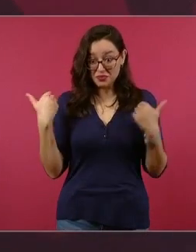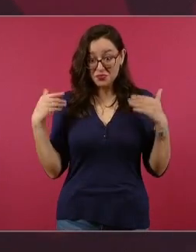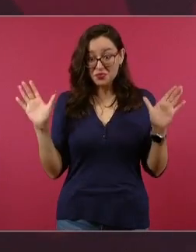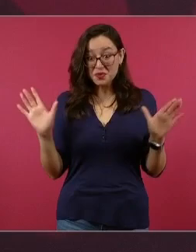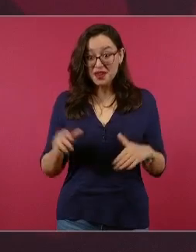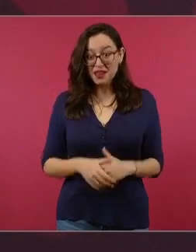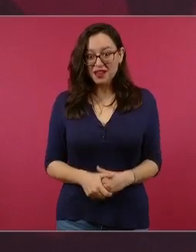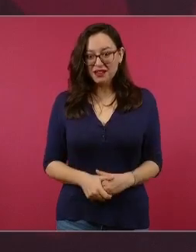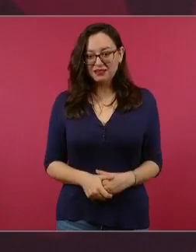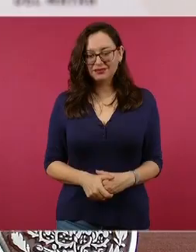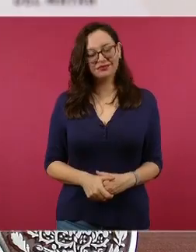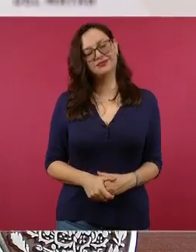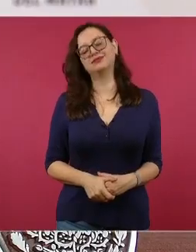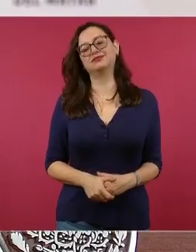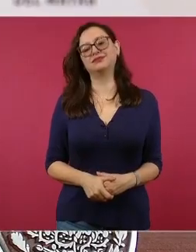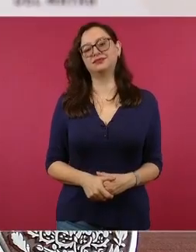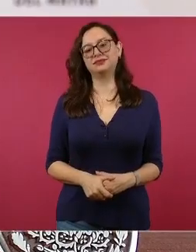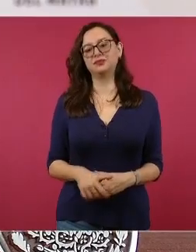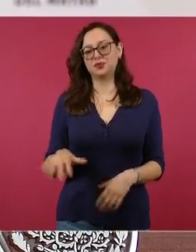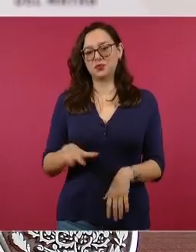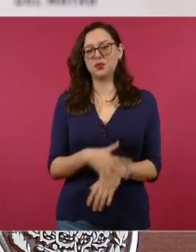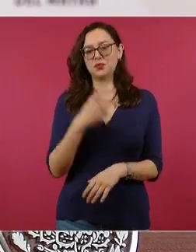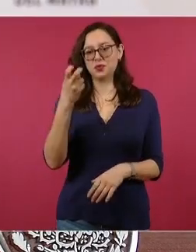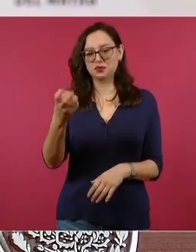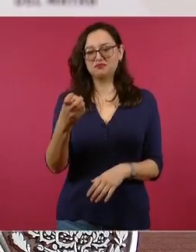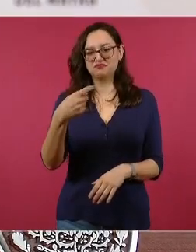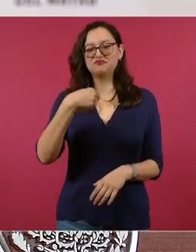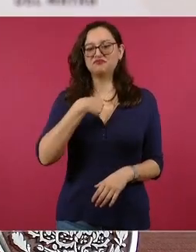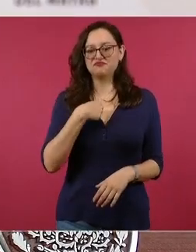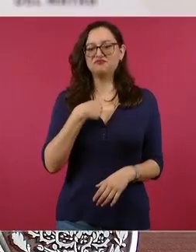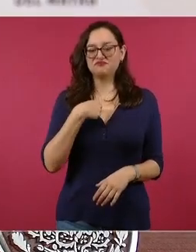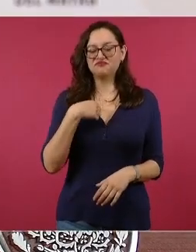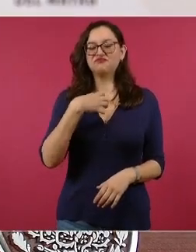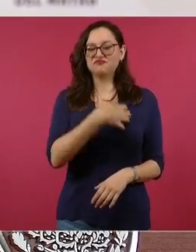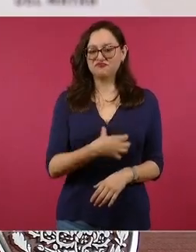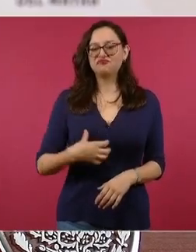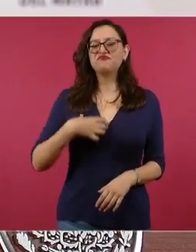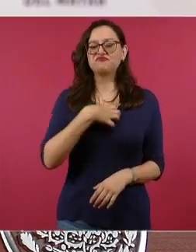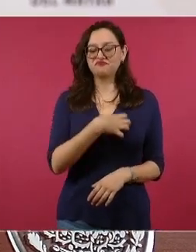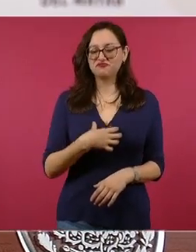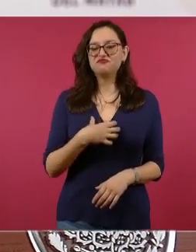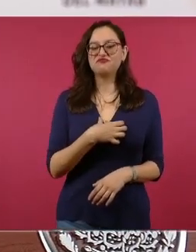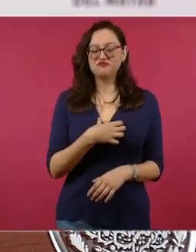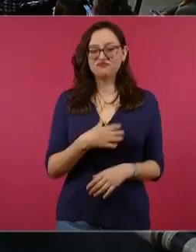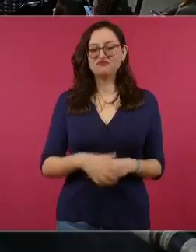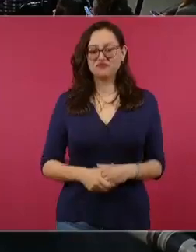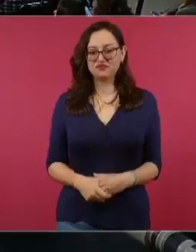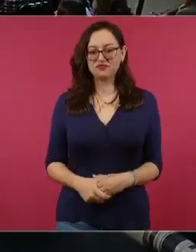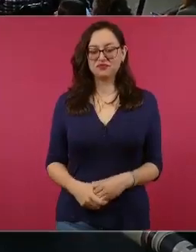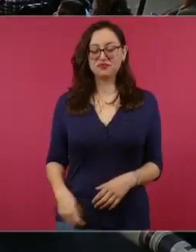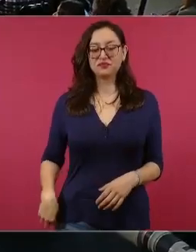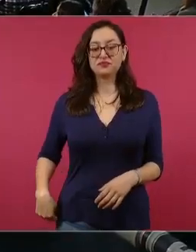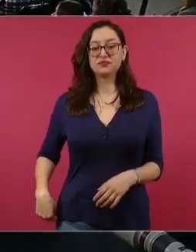Por eso estoy muy contento. De modo que, aun cuando está terminando